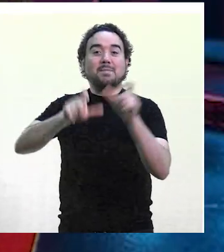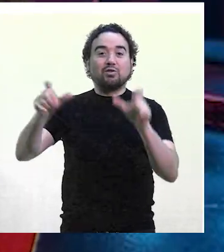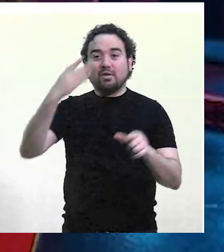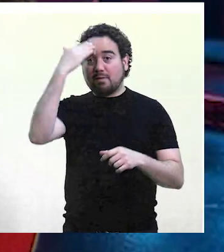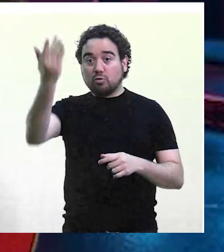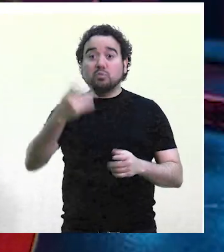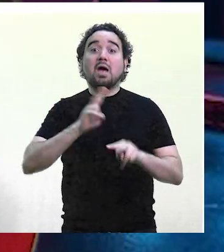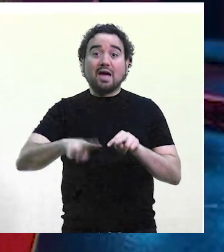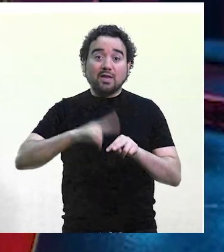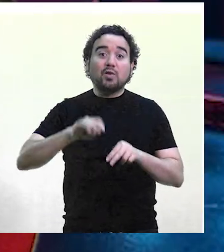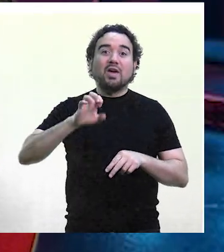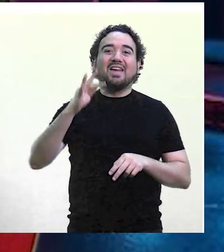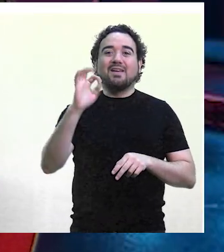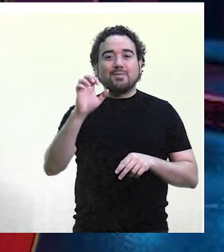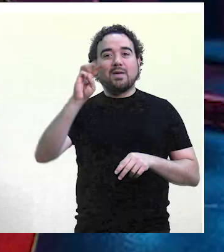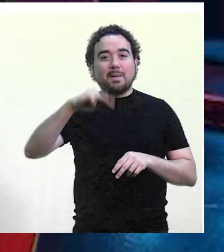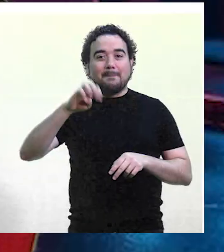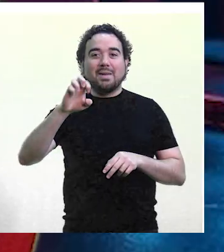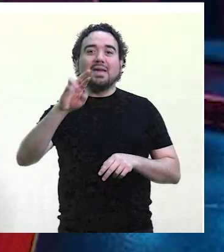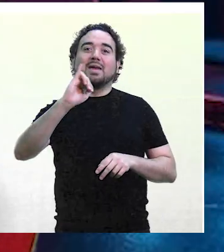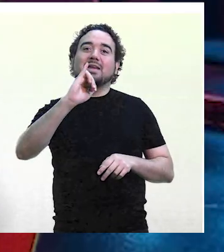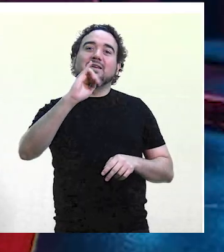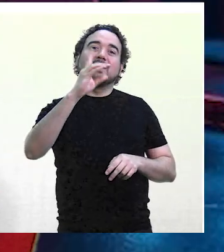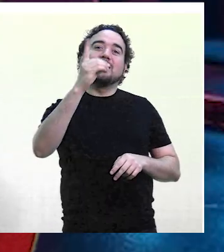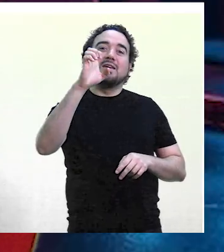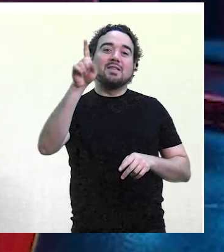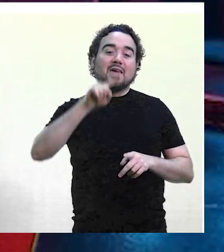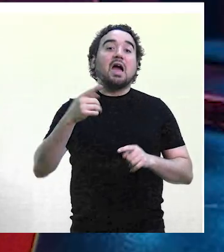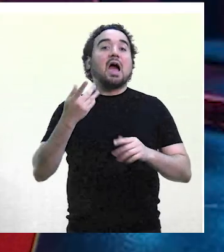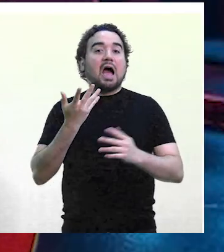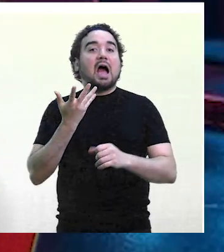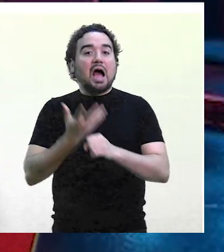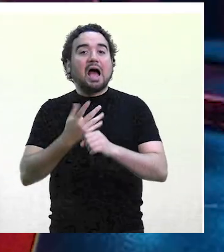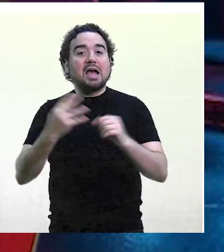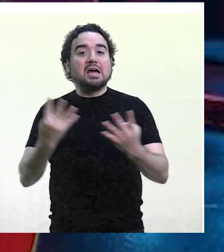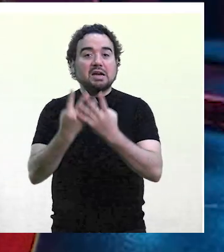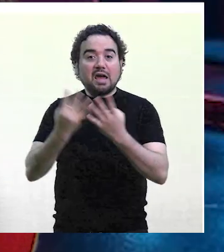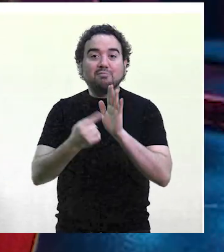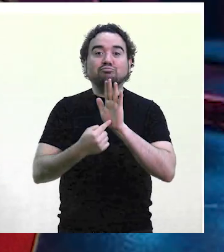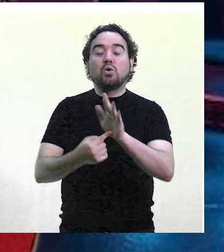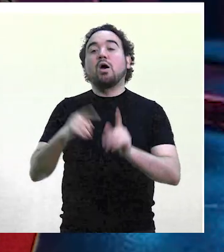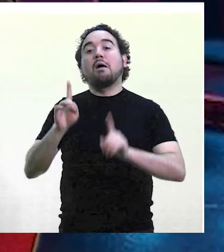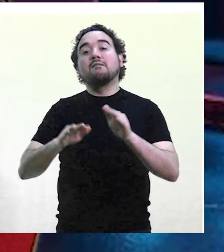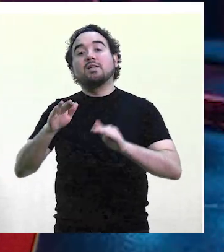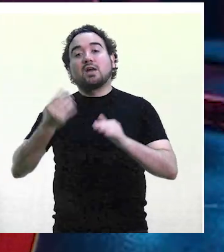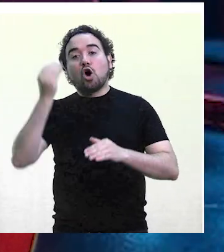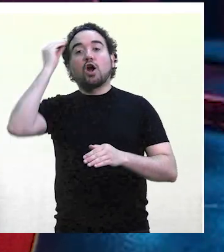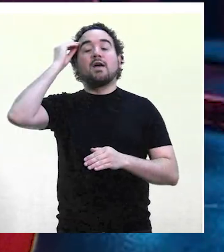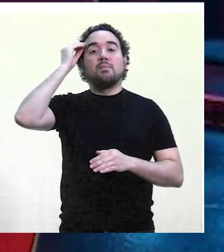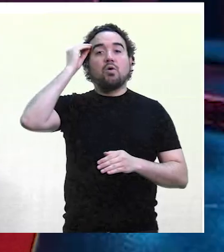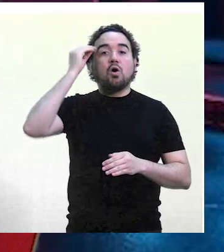una efemérides que se están haciendo y para que estén atentos a las redes sociales y vamos conociendo porque de repente, claro, nos acordamos del nacimiento de